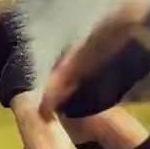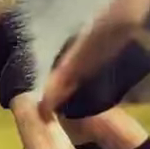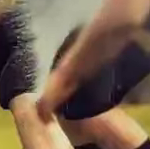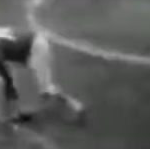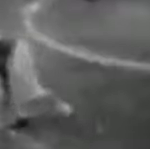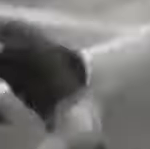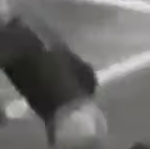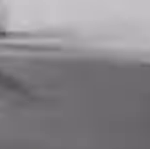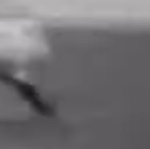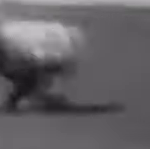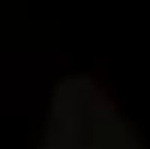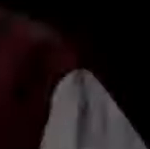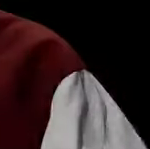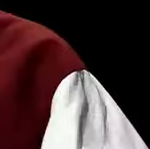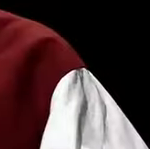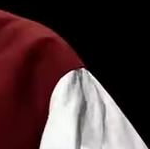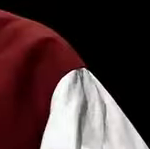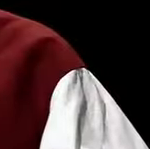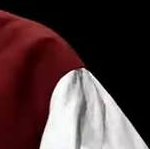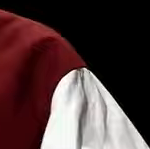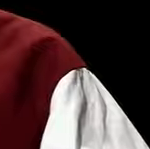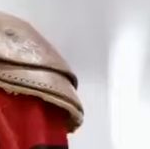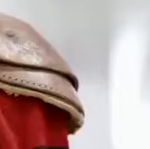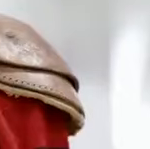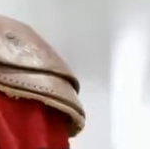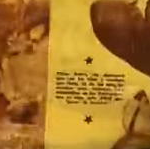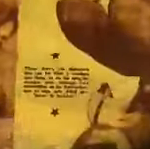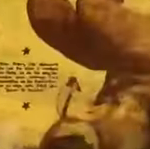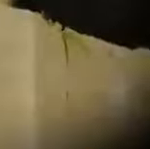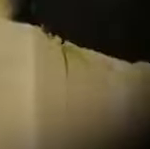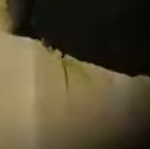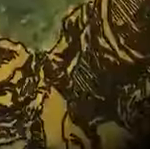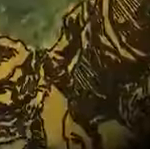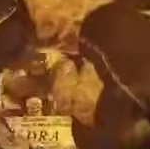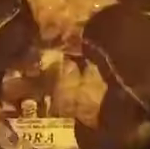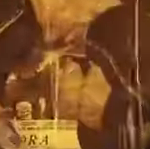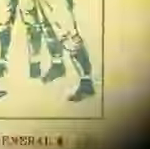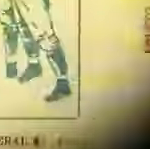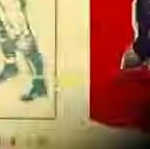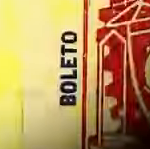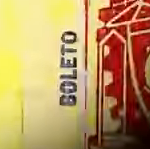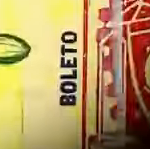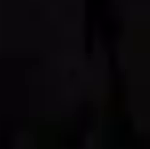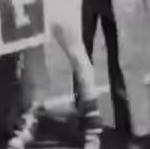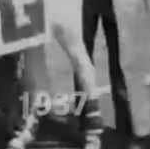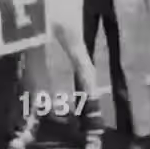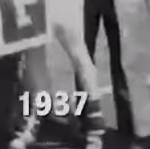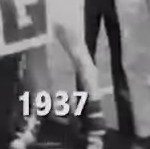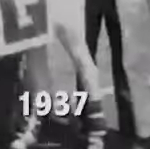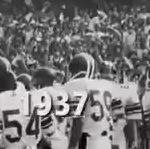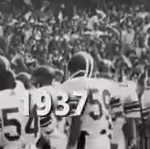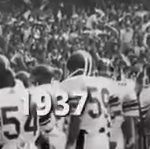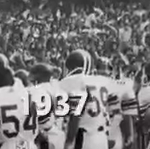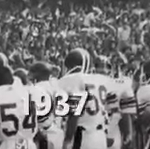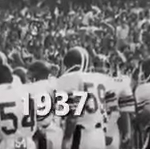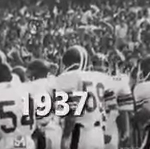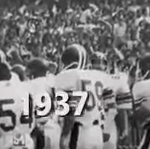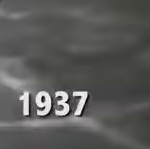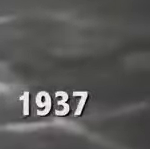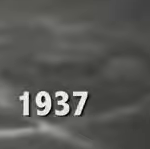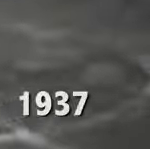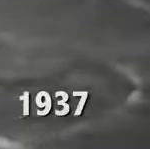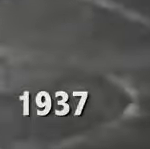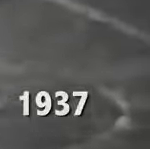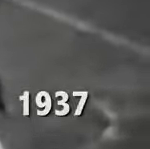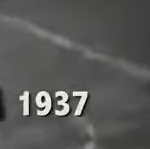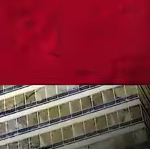Fútbol Americano. El guinda se trae en el corazón. A la cachi cachi porra. En 1937 también nace nuestro